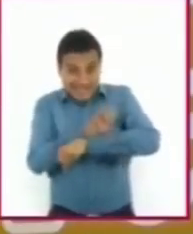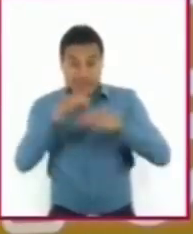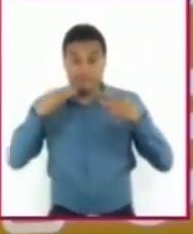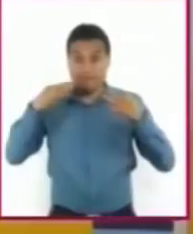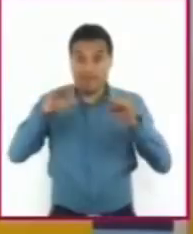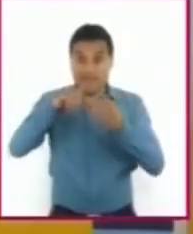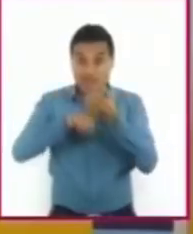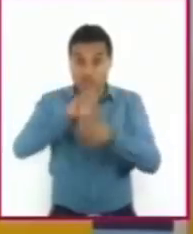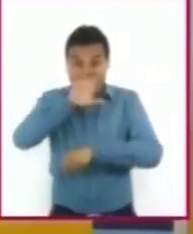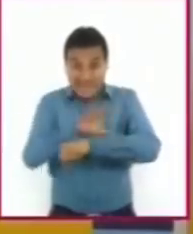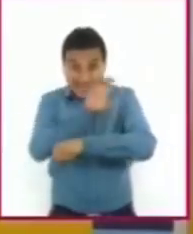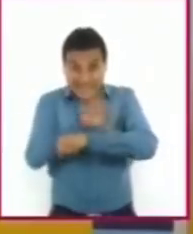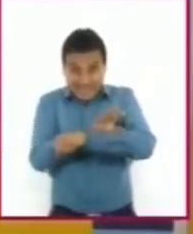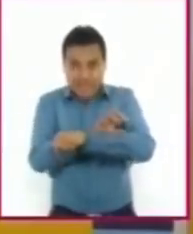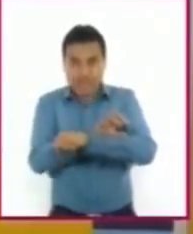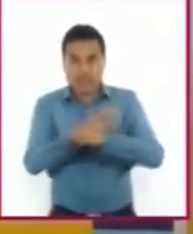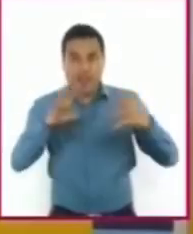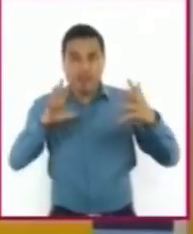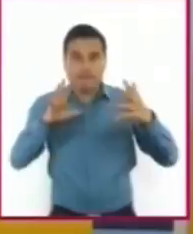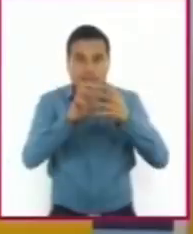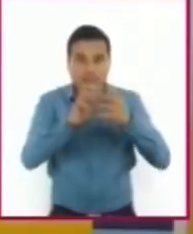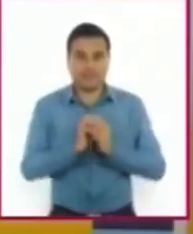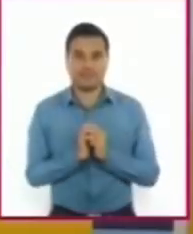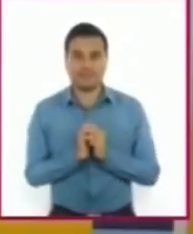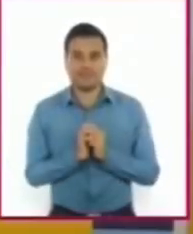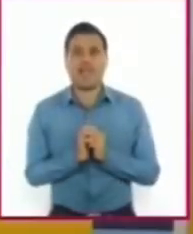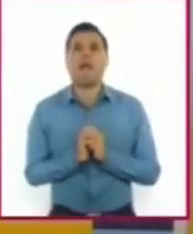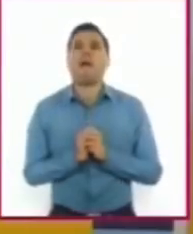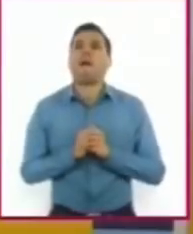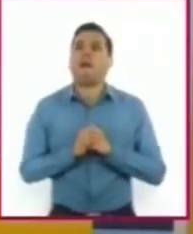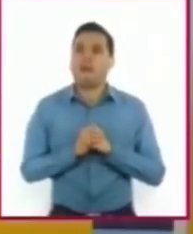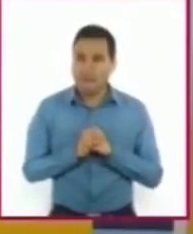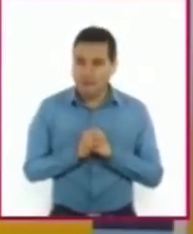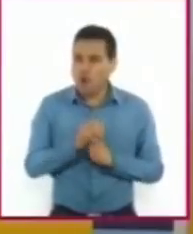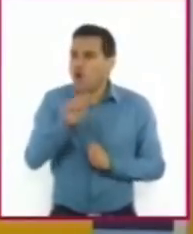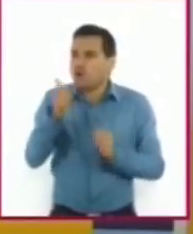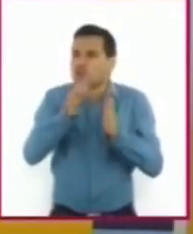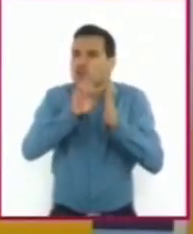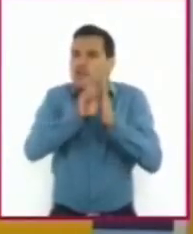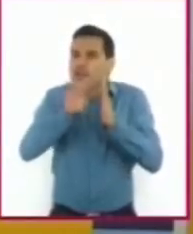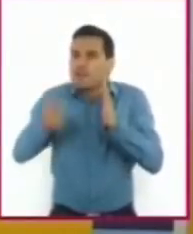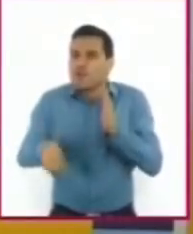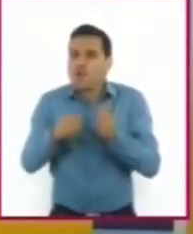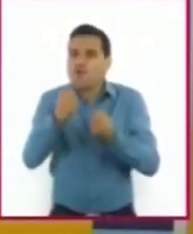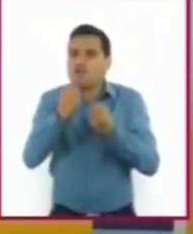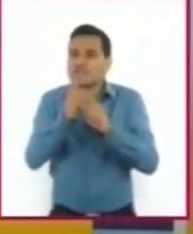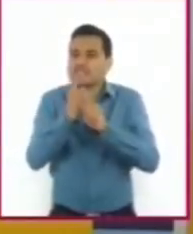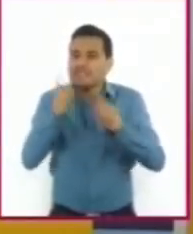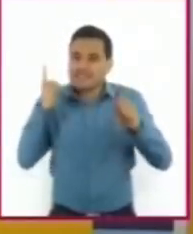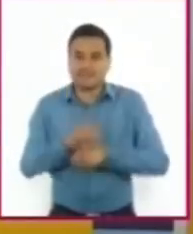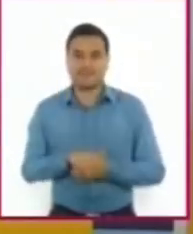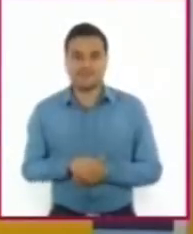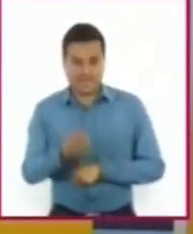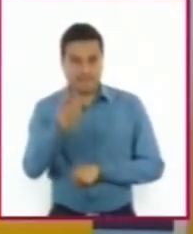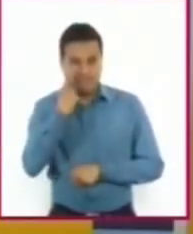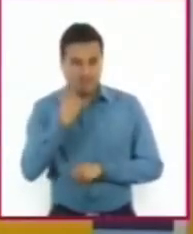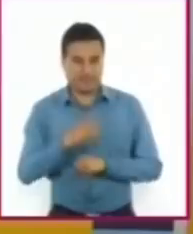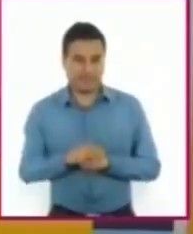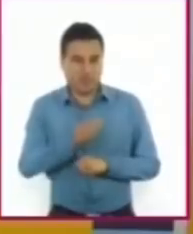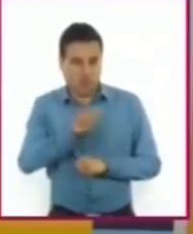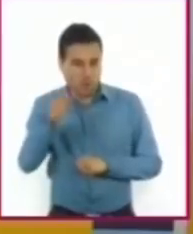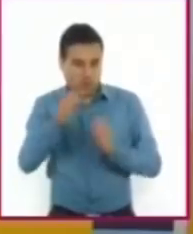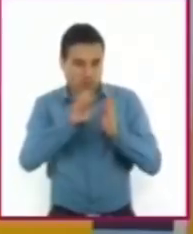papel. Maestra, ¿puede mostrarnos un ejemplo de fuerzas a distancia? Claro, Enrique. Vamos a hacer